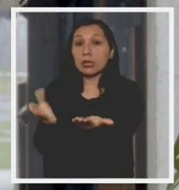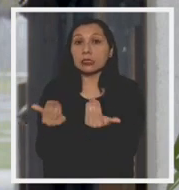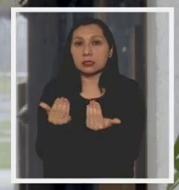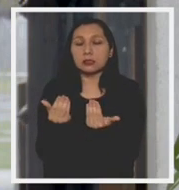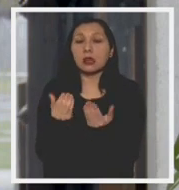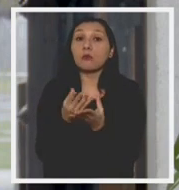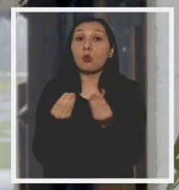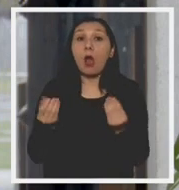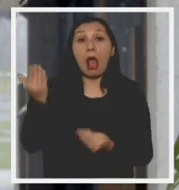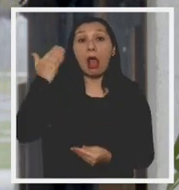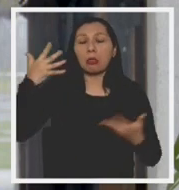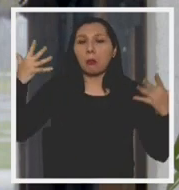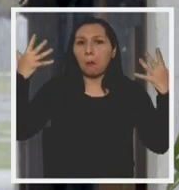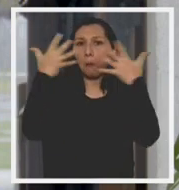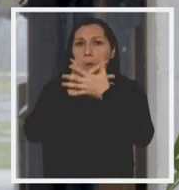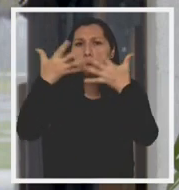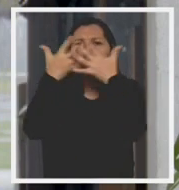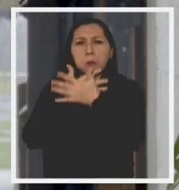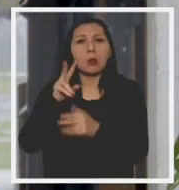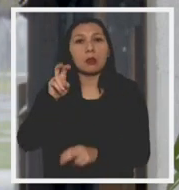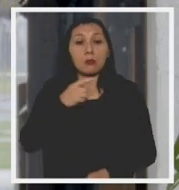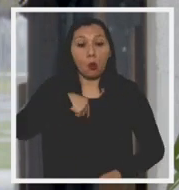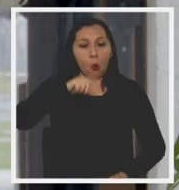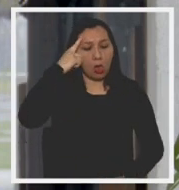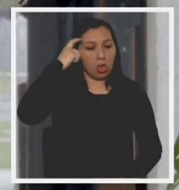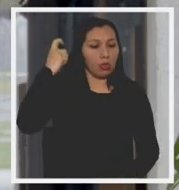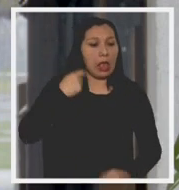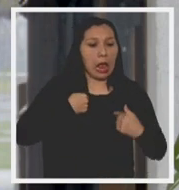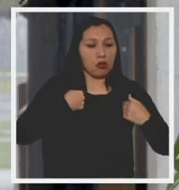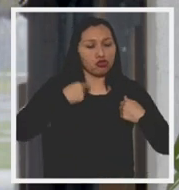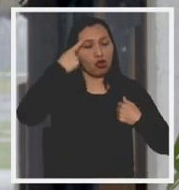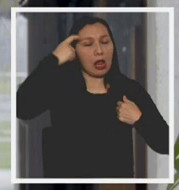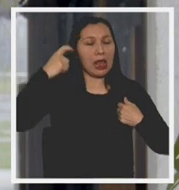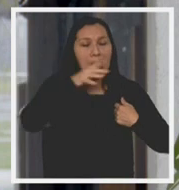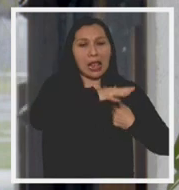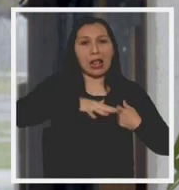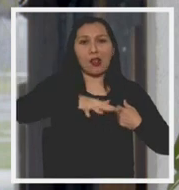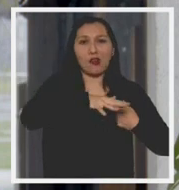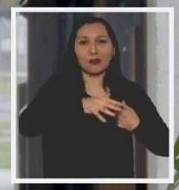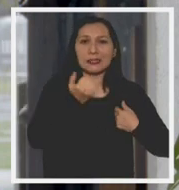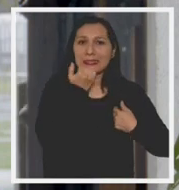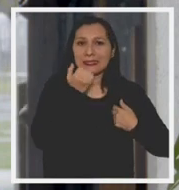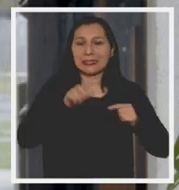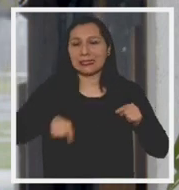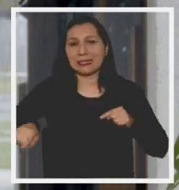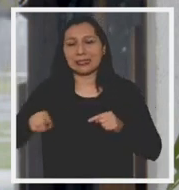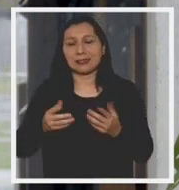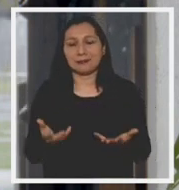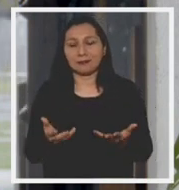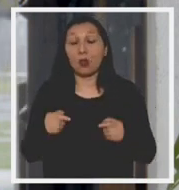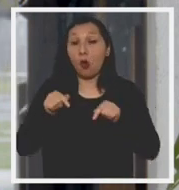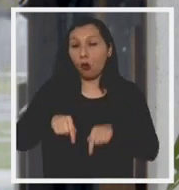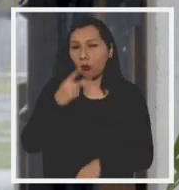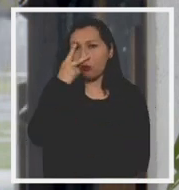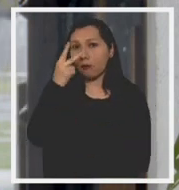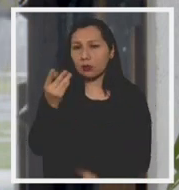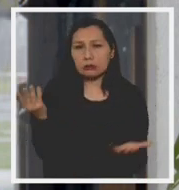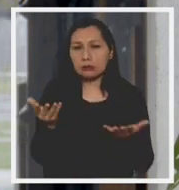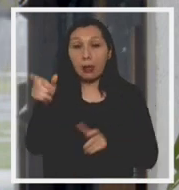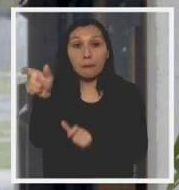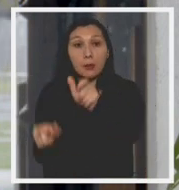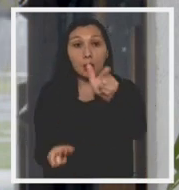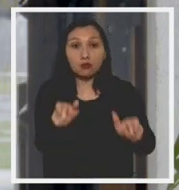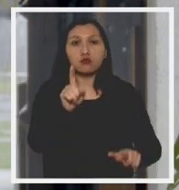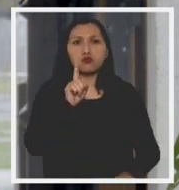estuvo muchas veces nublada por nuestras ideas preconcebidas. Hoy vemos que las personas